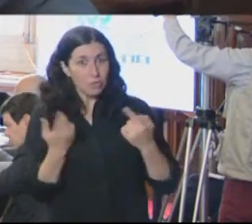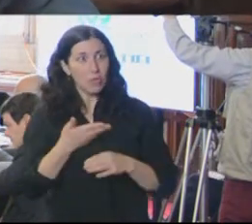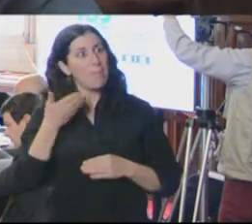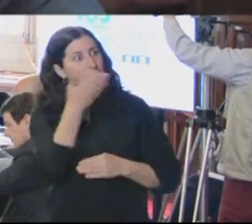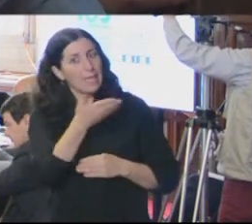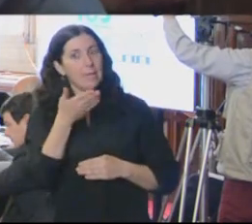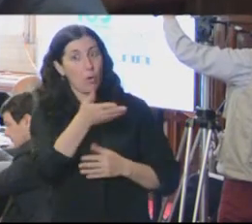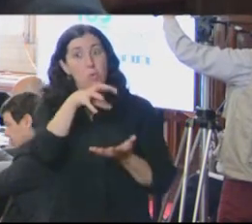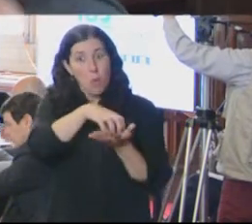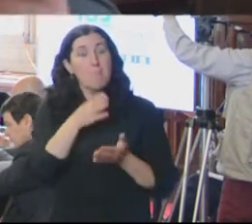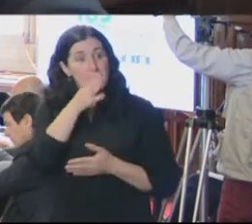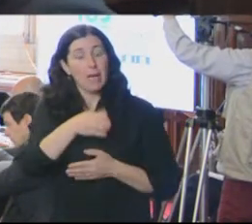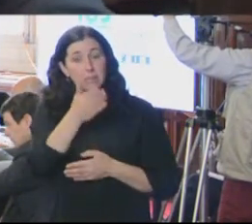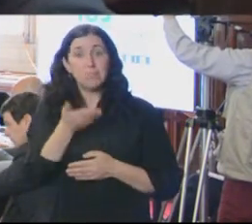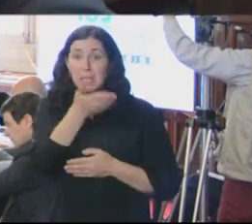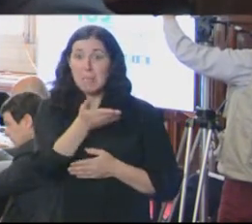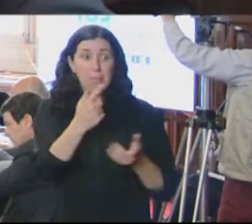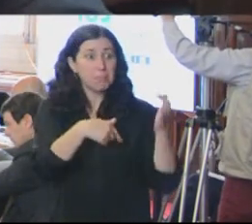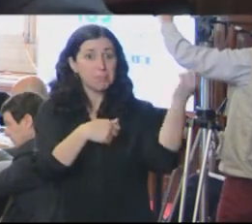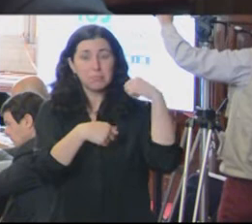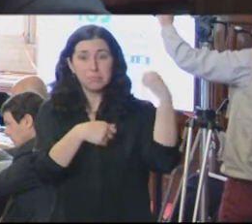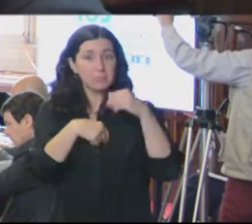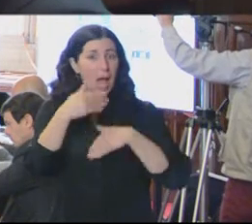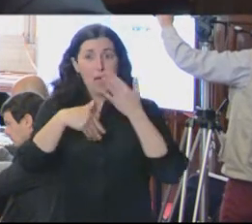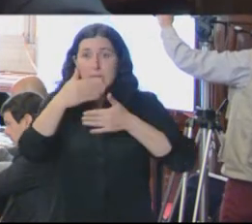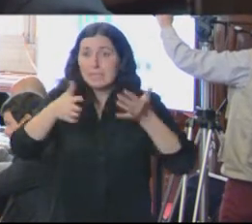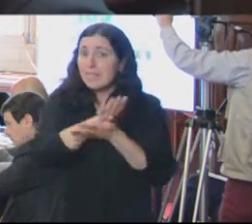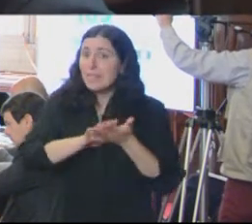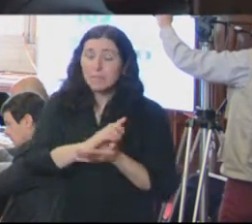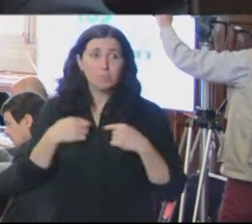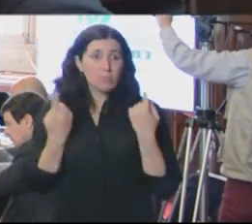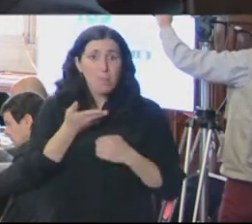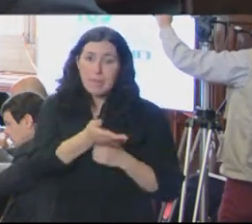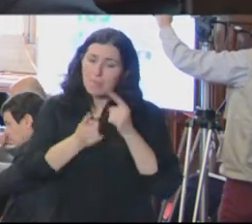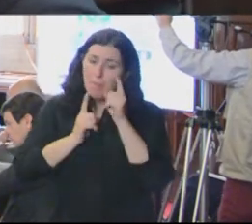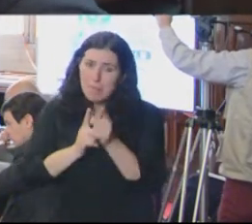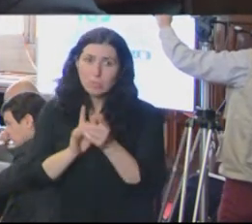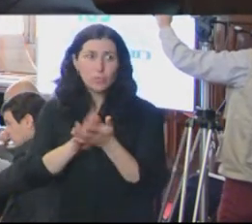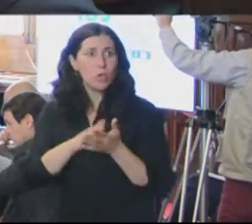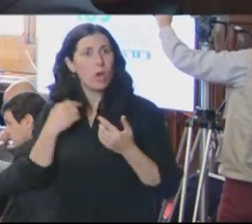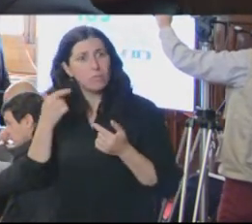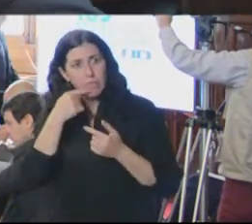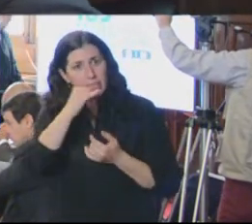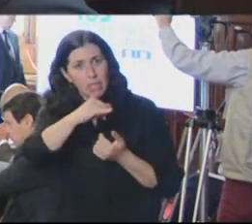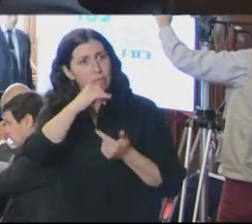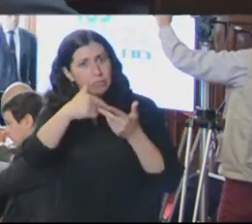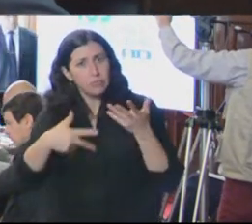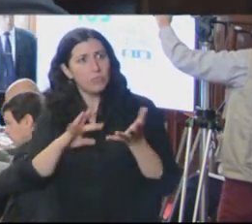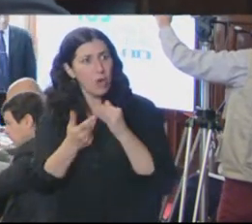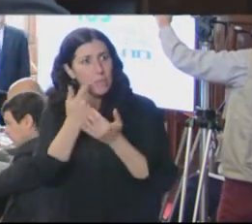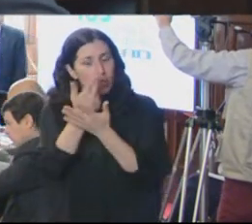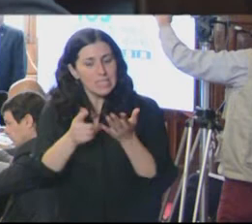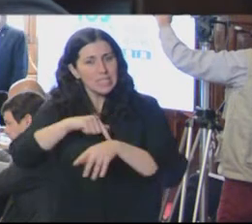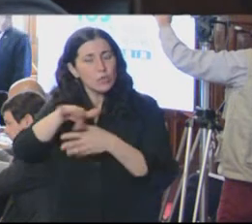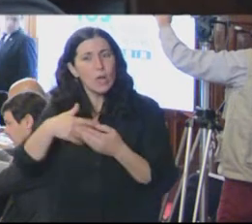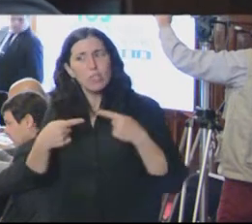estos espacios. Muchas de las solicitudes que se hacen frente al tema de la persecución, seguimiento, estigmatización y señalamientos en contra de los defensores,